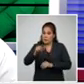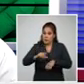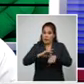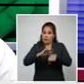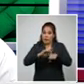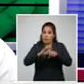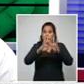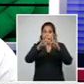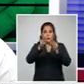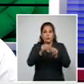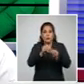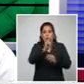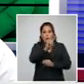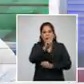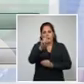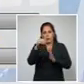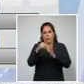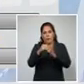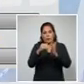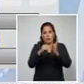de